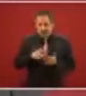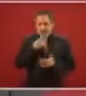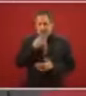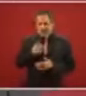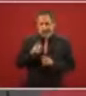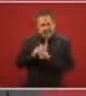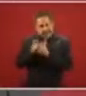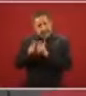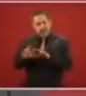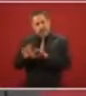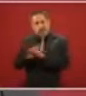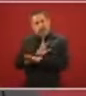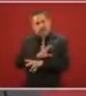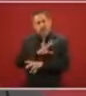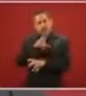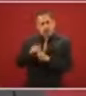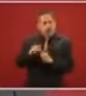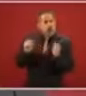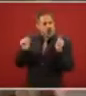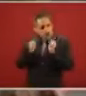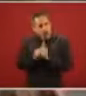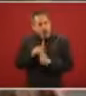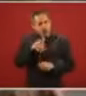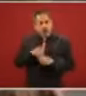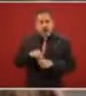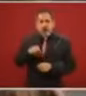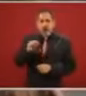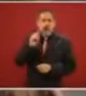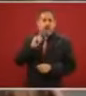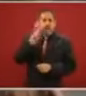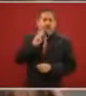transformación y feminismo.